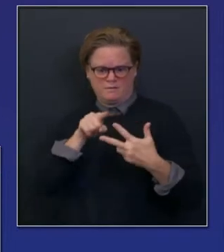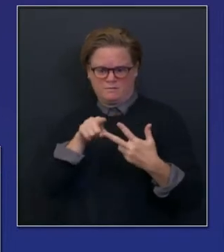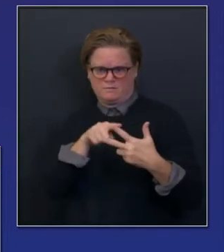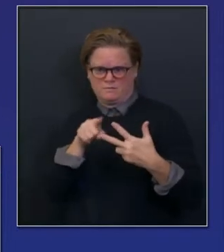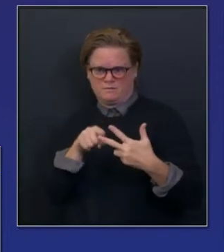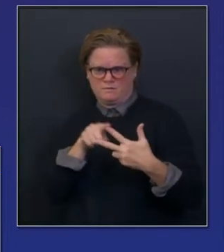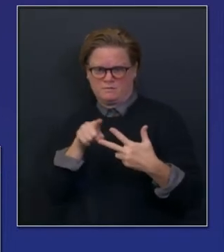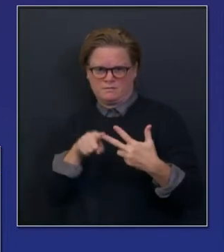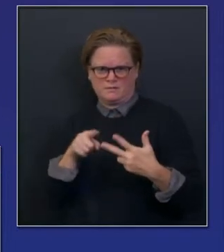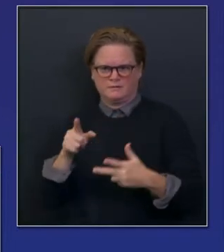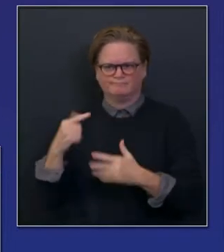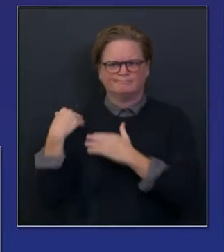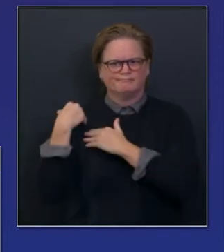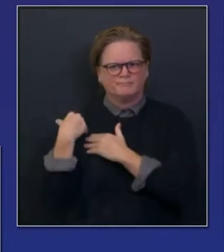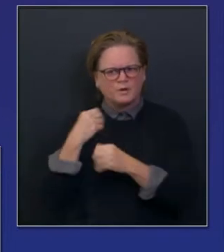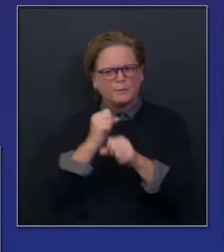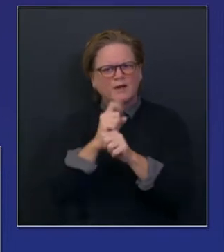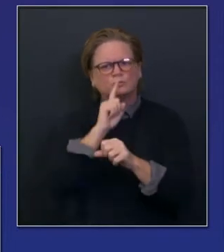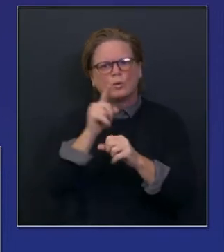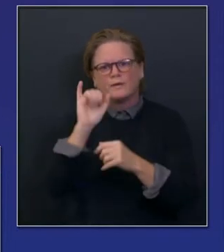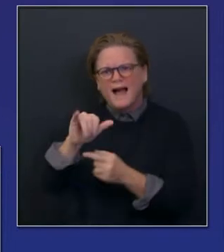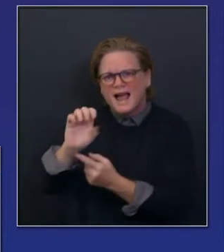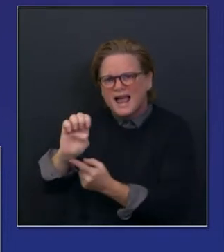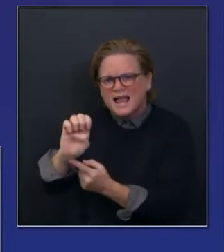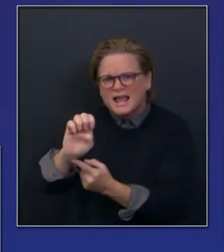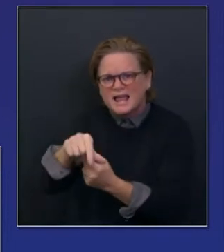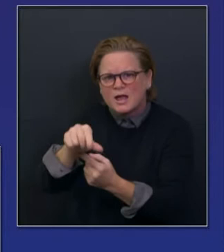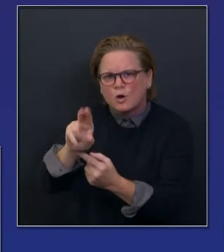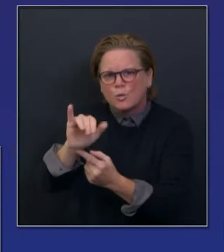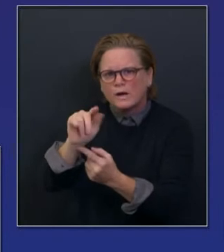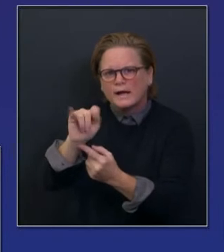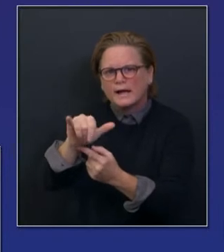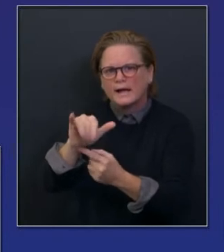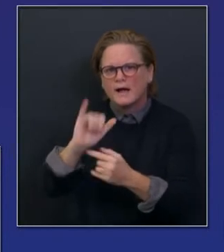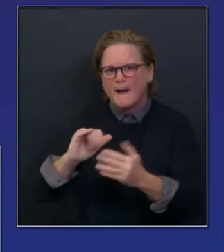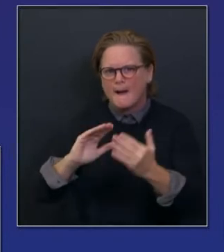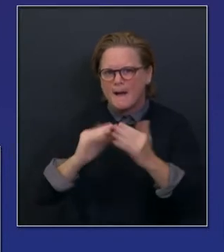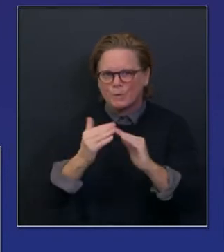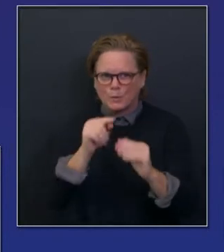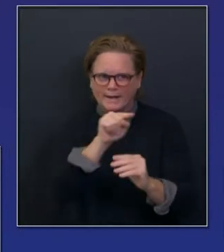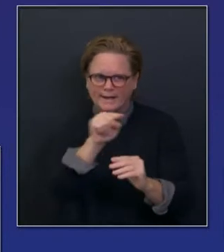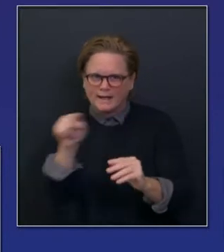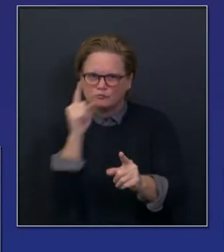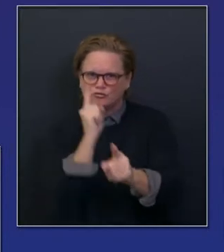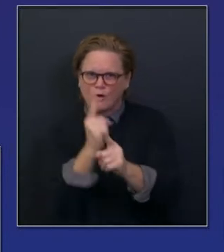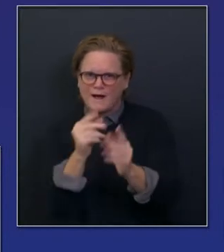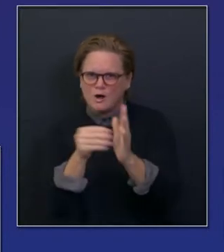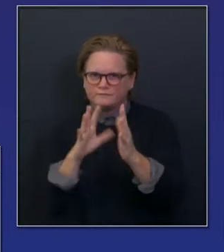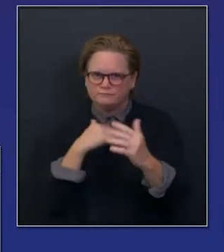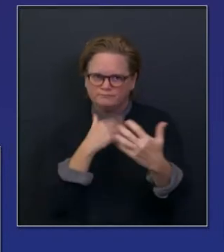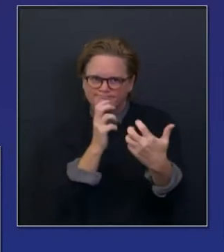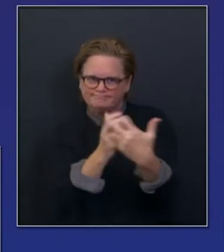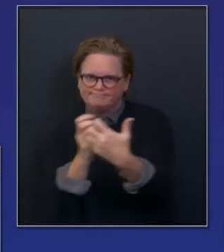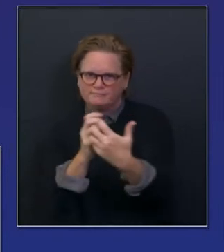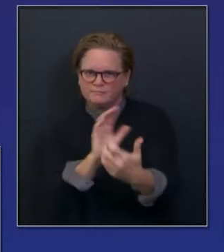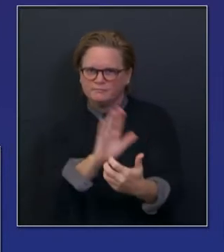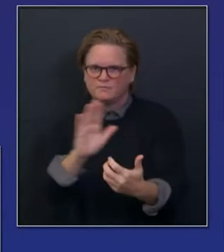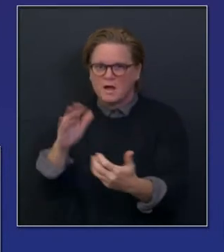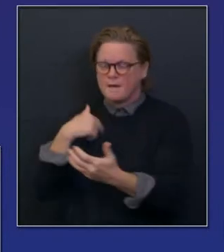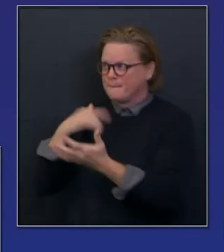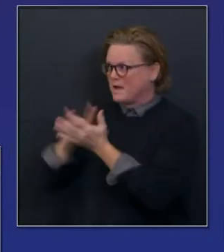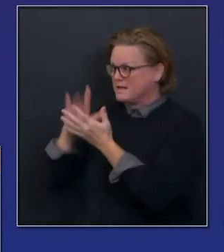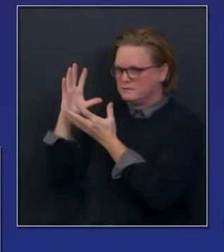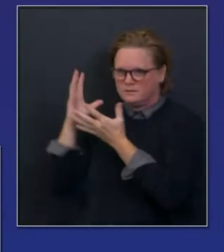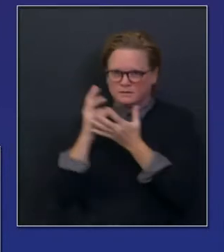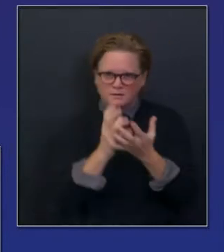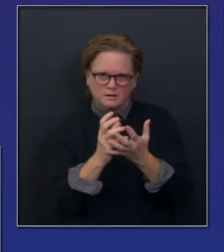y distribución, los matices, los detalles, la especificidad de a dónde irán estas vacunas y cómo